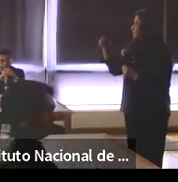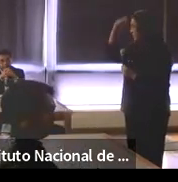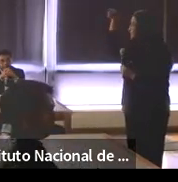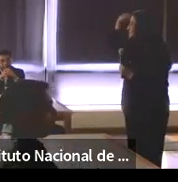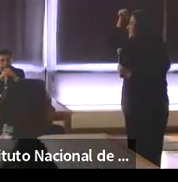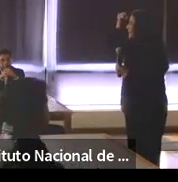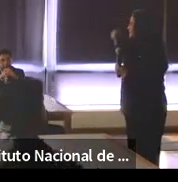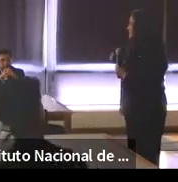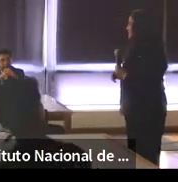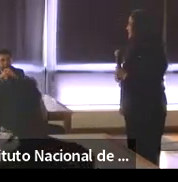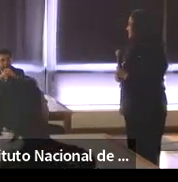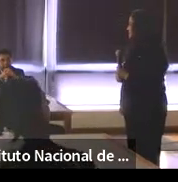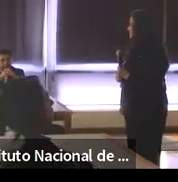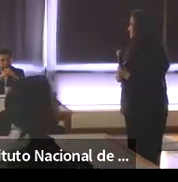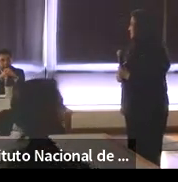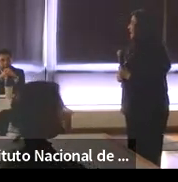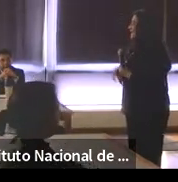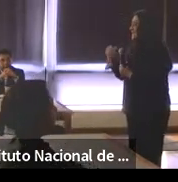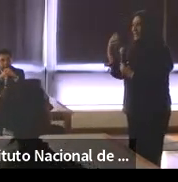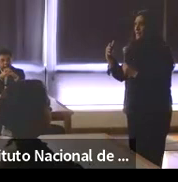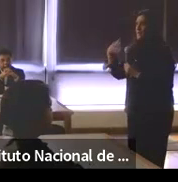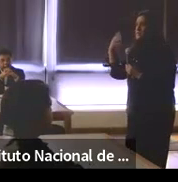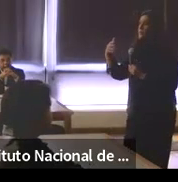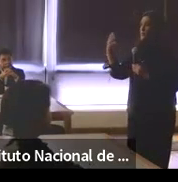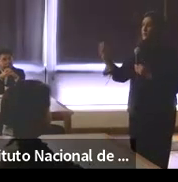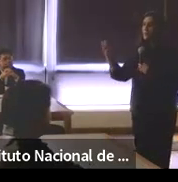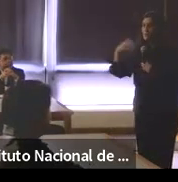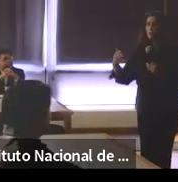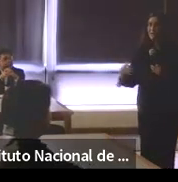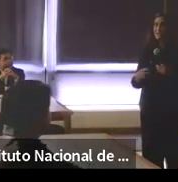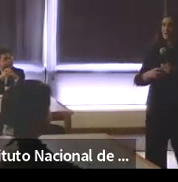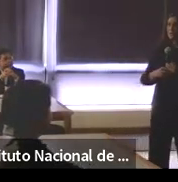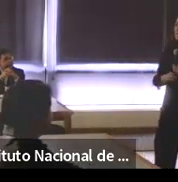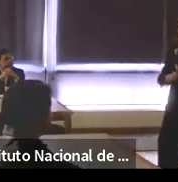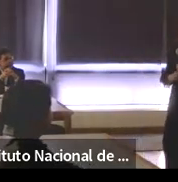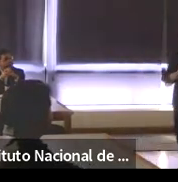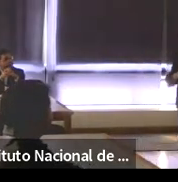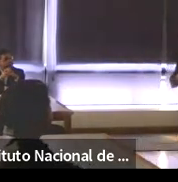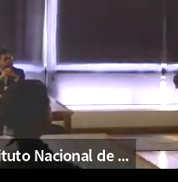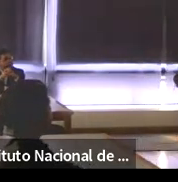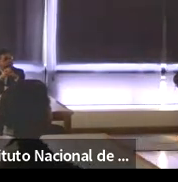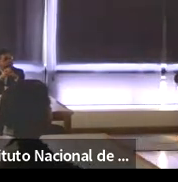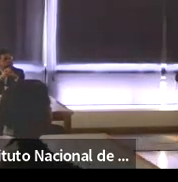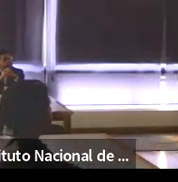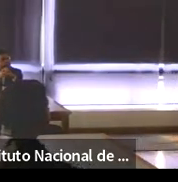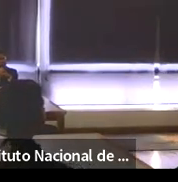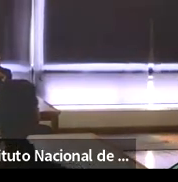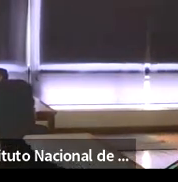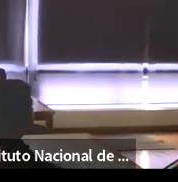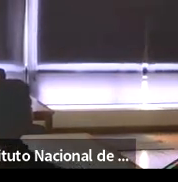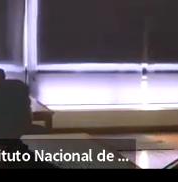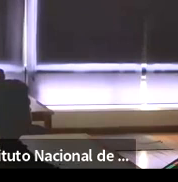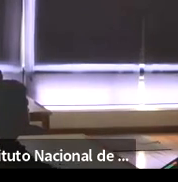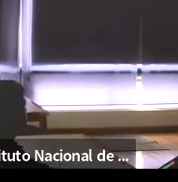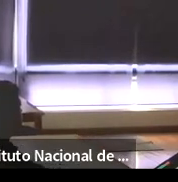Por qué Porque es nuestra organización Qué es lo importante en una organización resiliente la